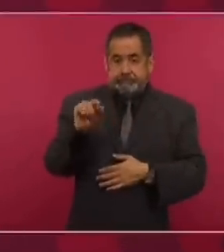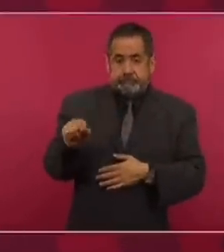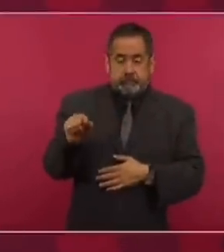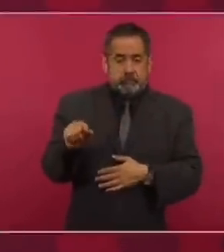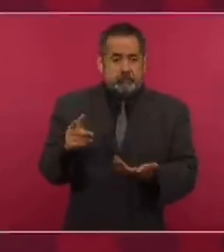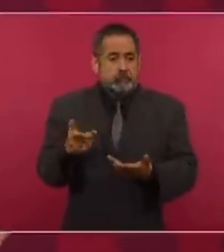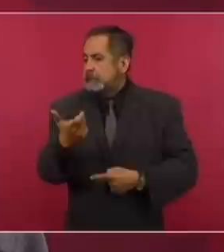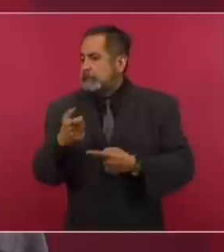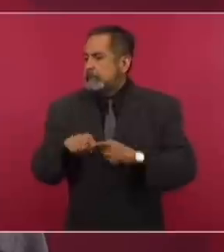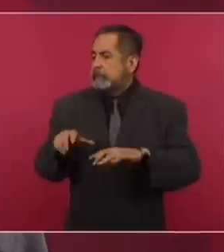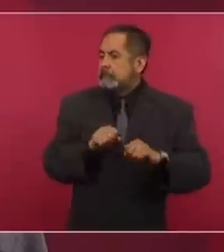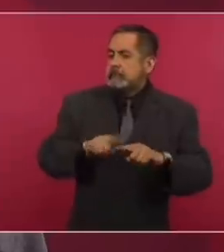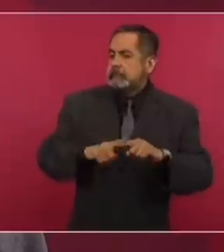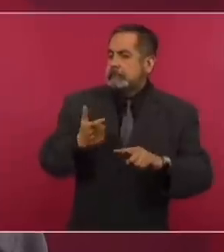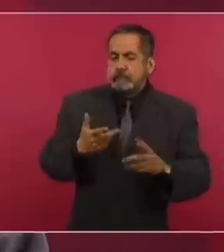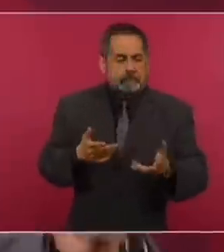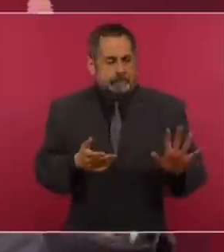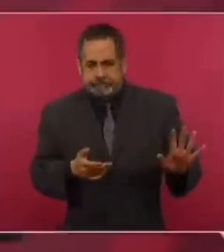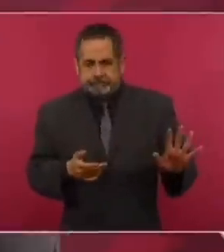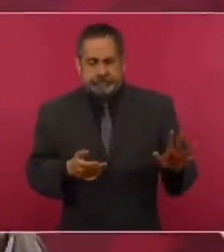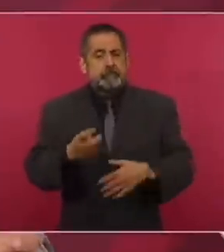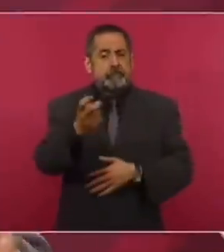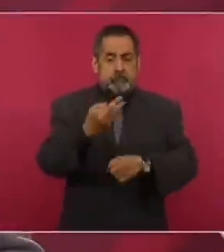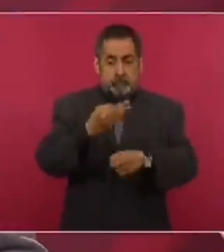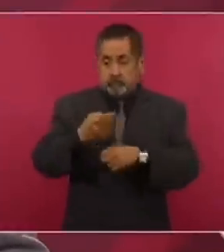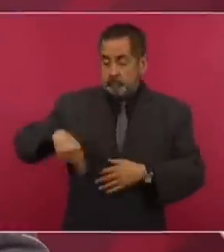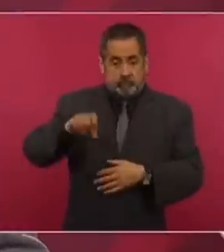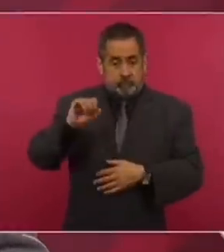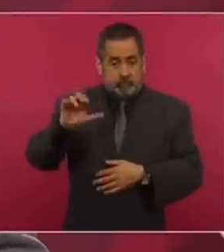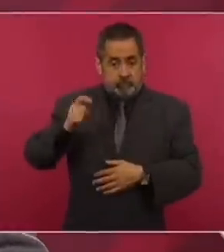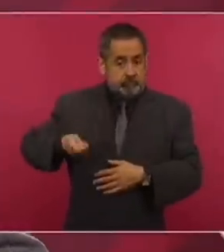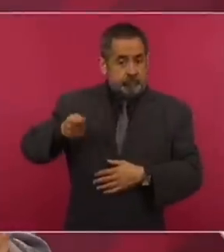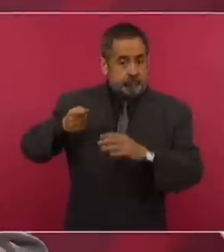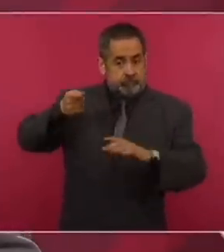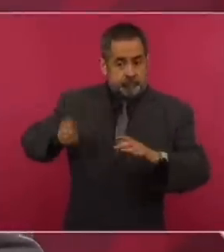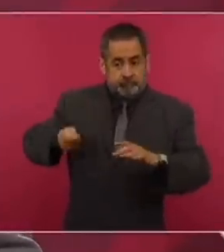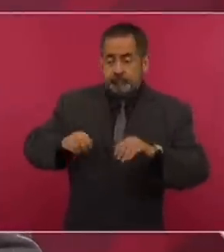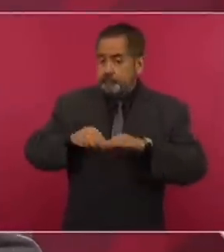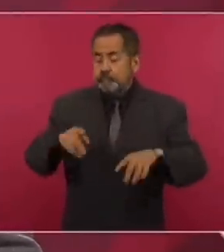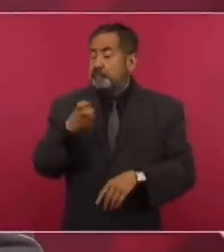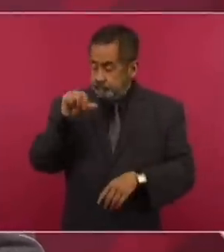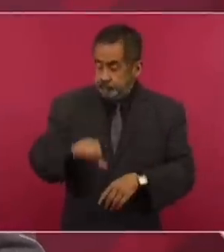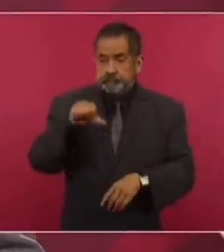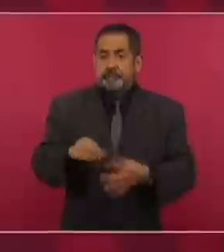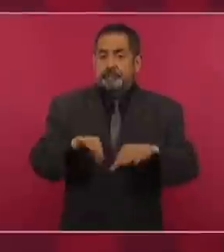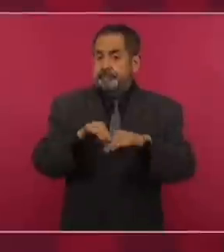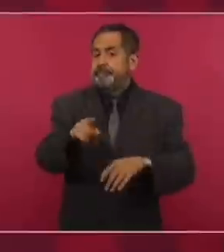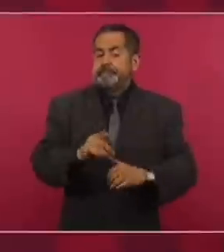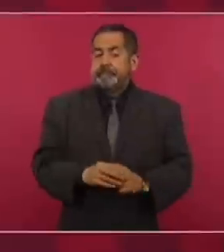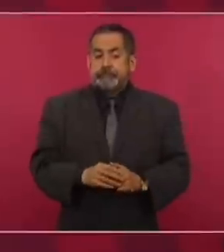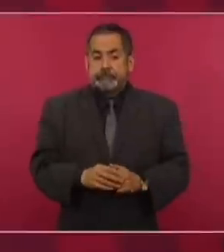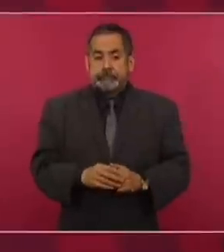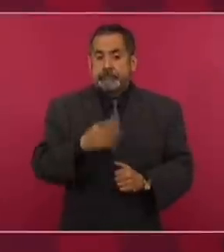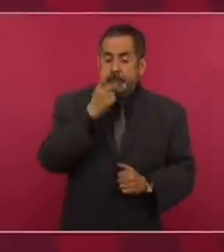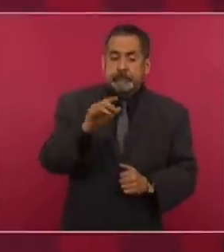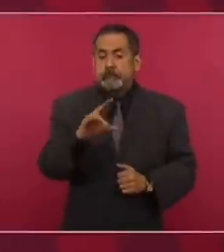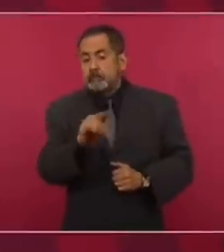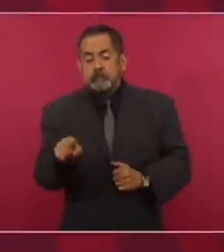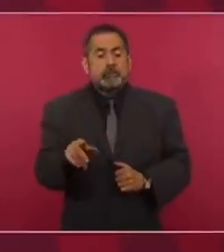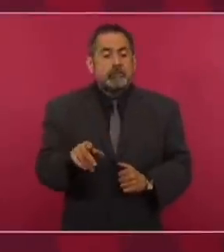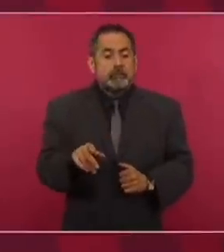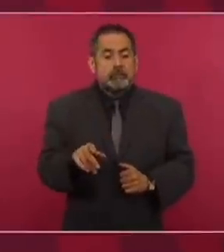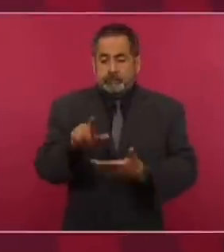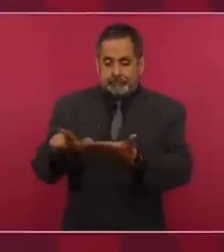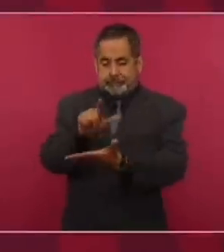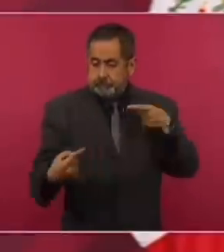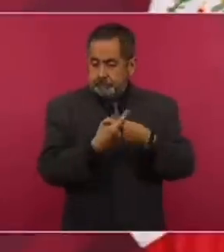no tiene fines de lucro. Por eso también lo que hoy se va a resolver en la Corte. Si es inconstitucional